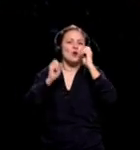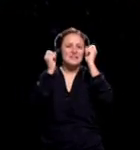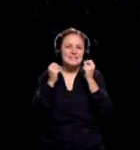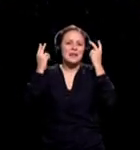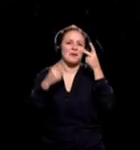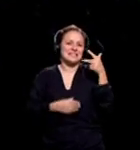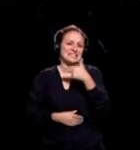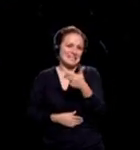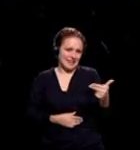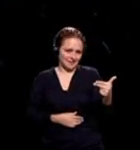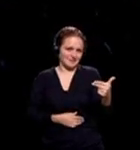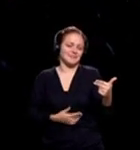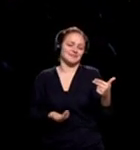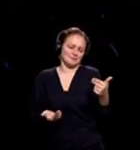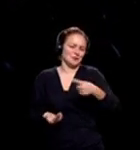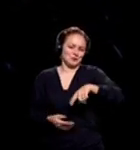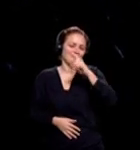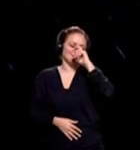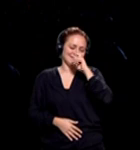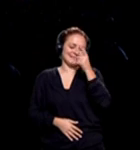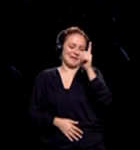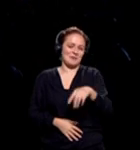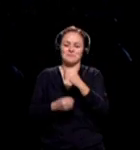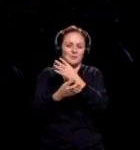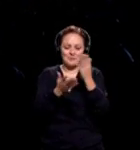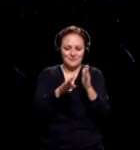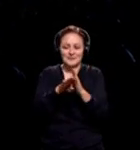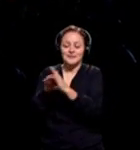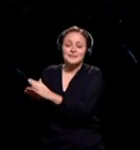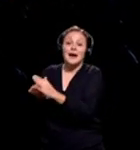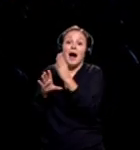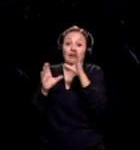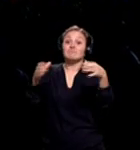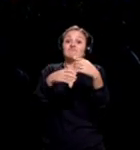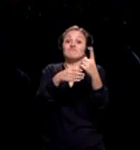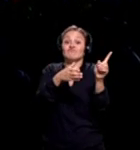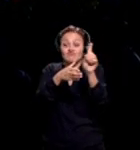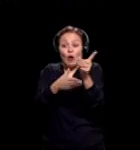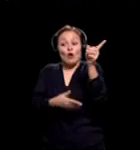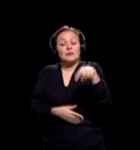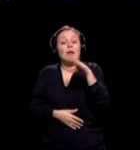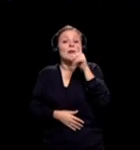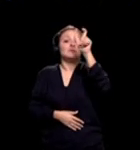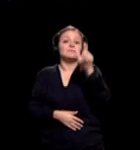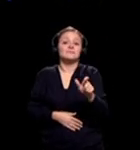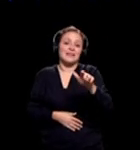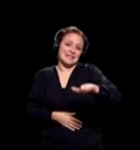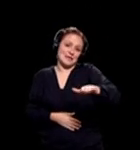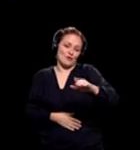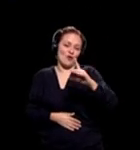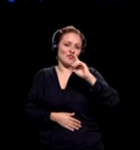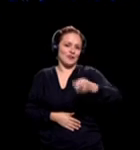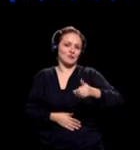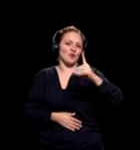la noche. Falta un minuto y un poquito. Afinando voces, ultimando la estructura de su presentación ante el escenario.